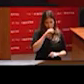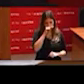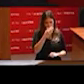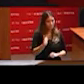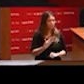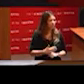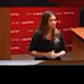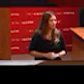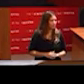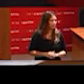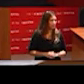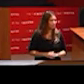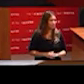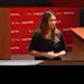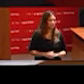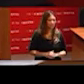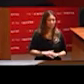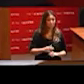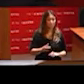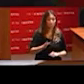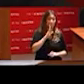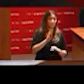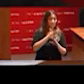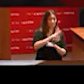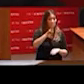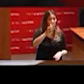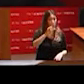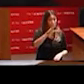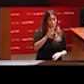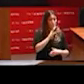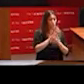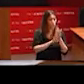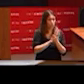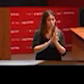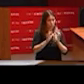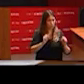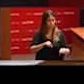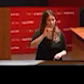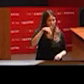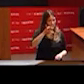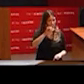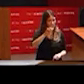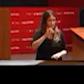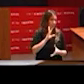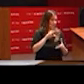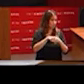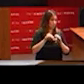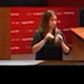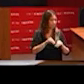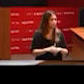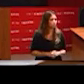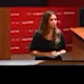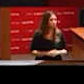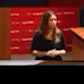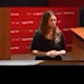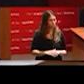en antes Paco ha estado hablando de lo que es el acuerdo inserta eh afortunadamente hemos